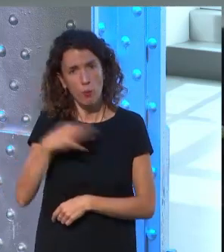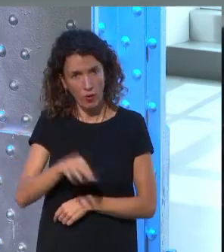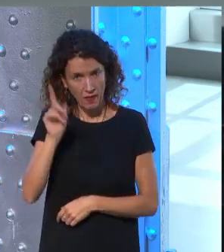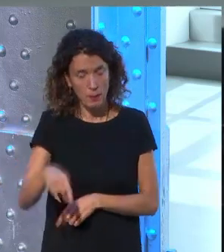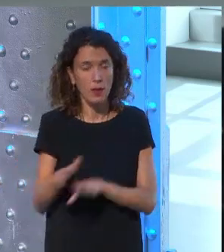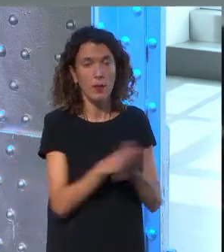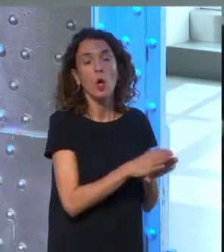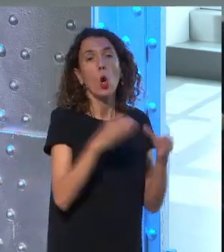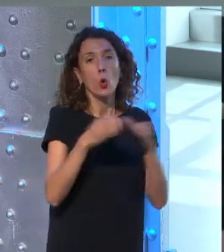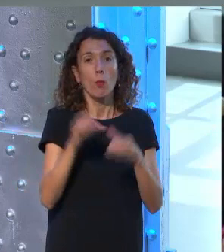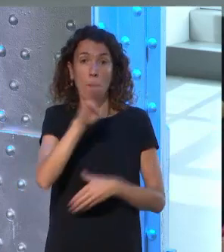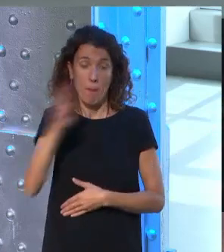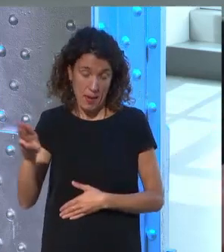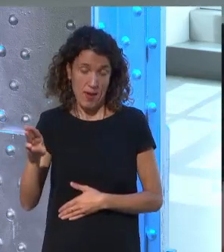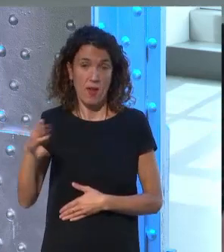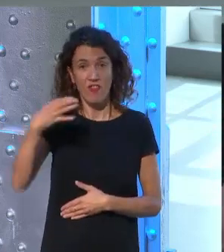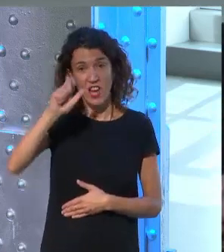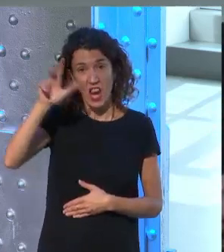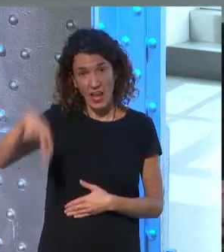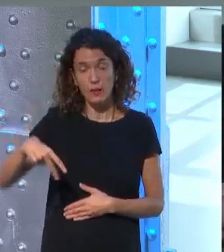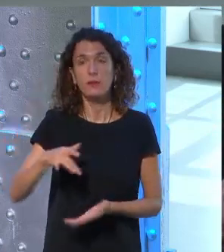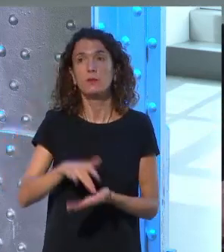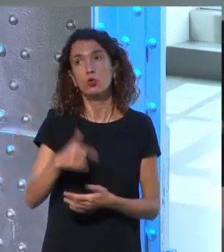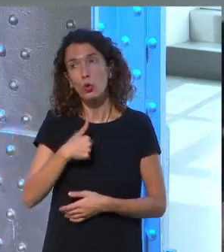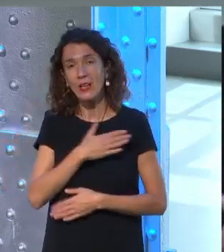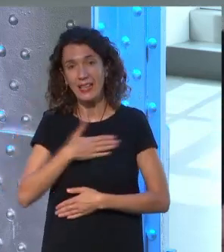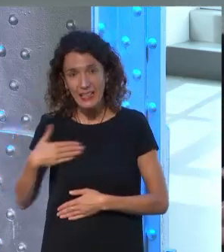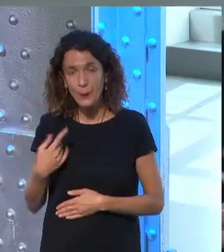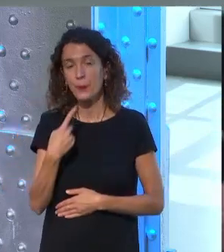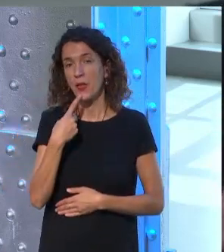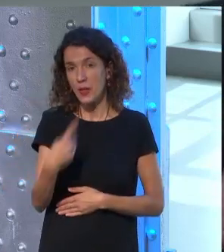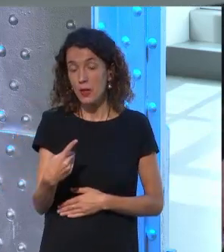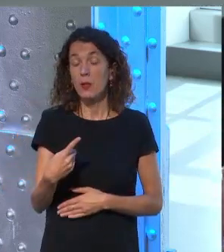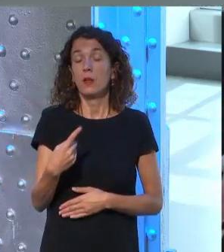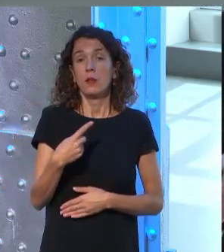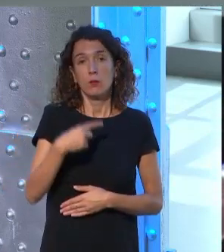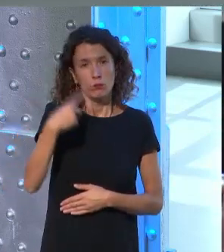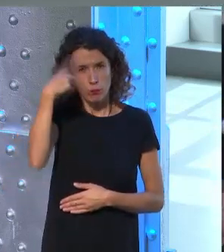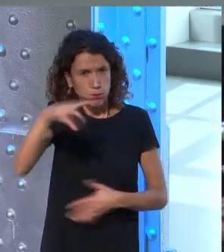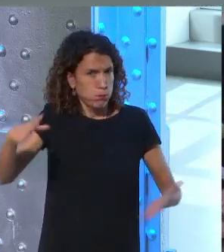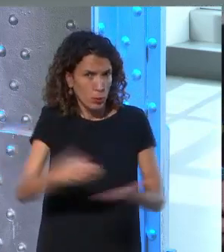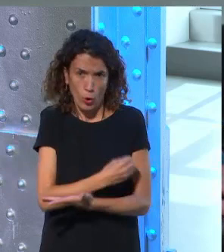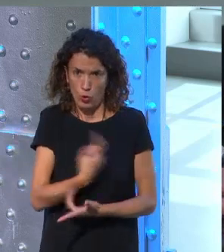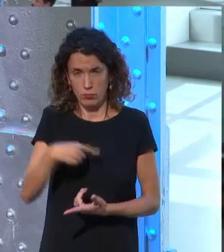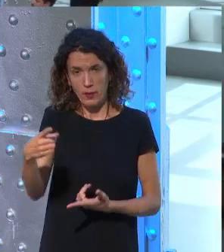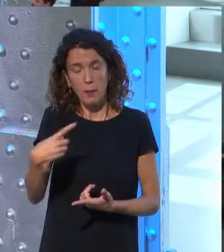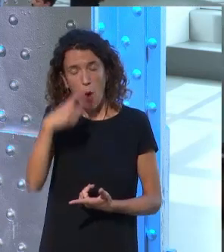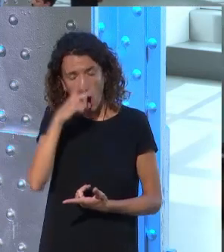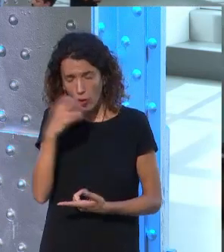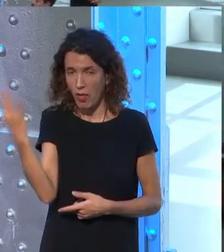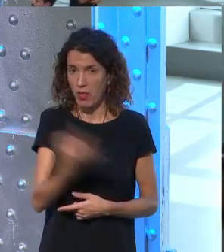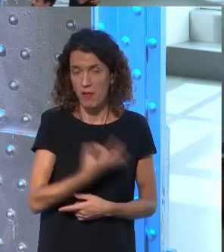Belén Bajo, del Partido Popular. Bueno, yo quería decir que, aunque todo el mundo lo sabemos, pero que conviene a veces